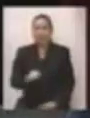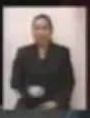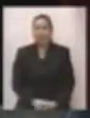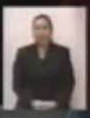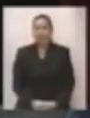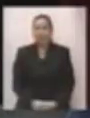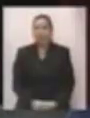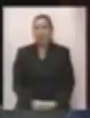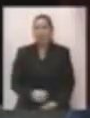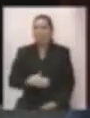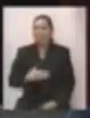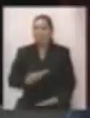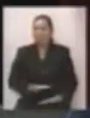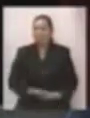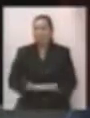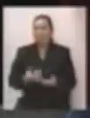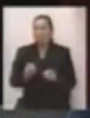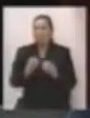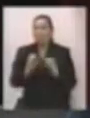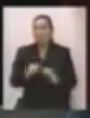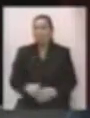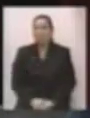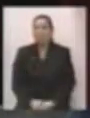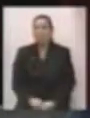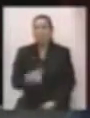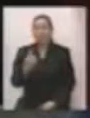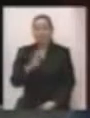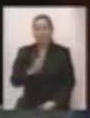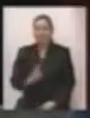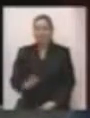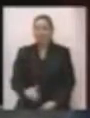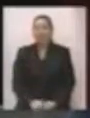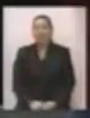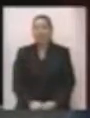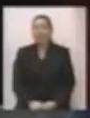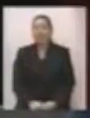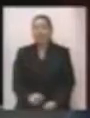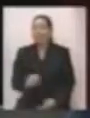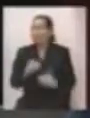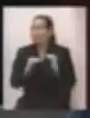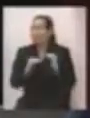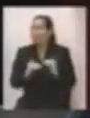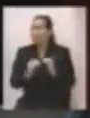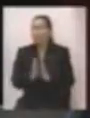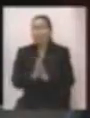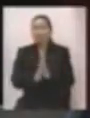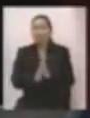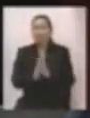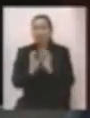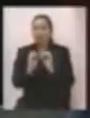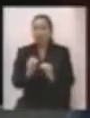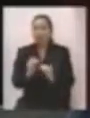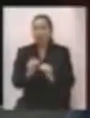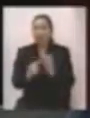de las mismas puede conllevar a muchos riesgos. Es por ello que, a efectos de no limitar los beneficios que